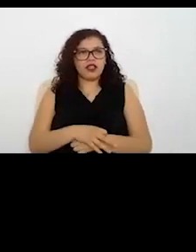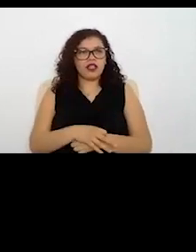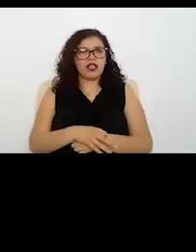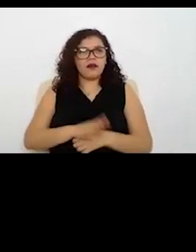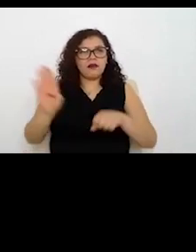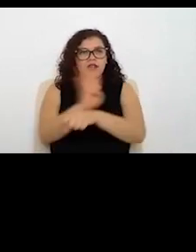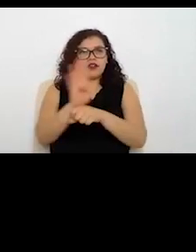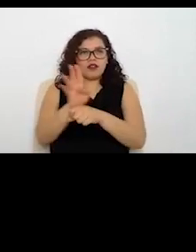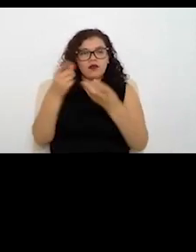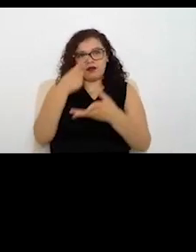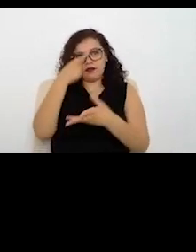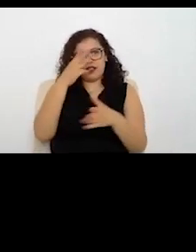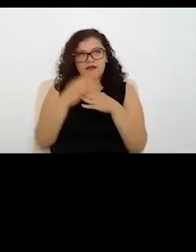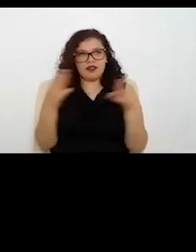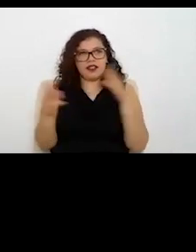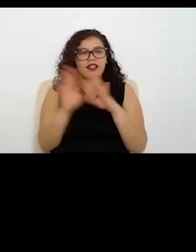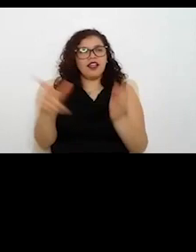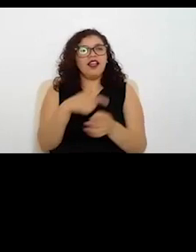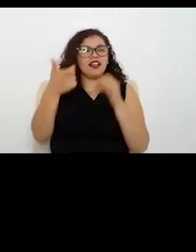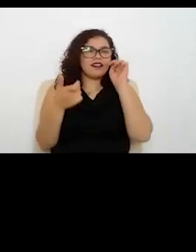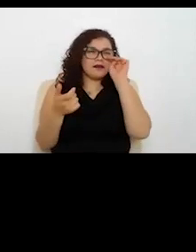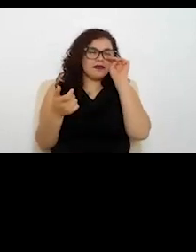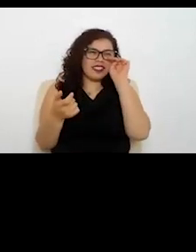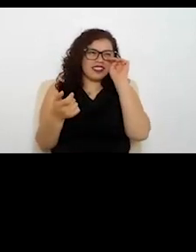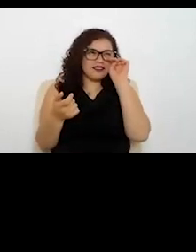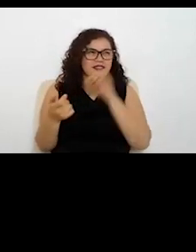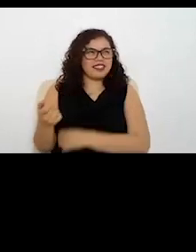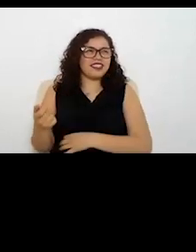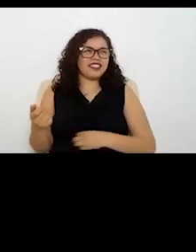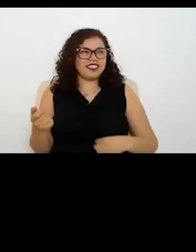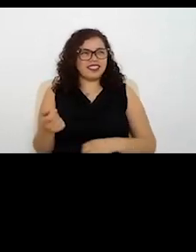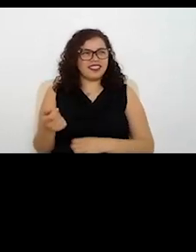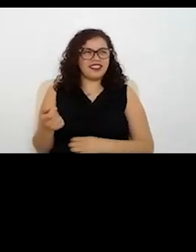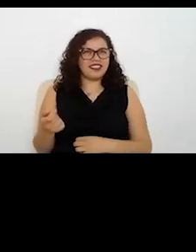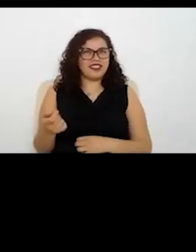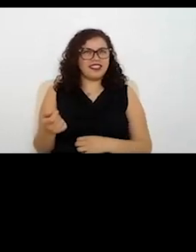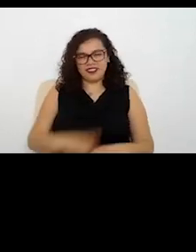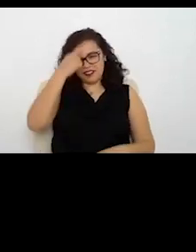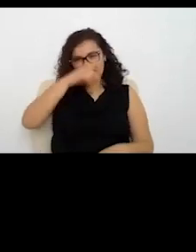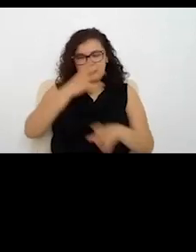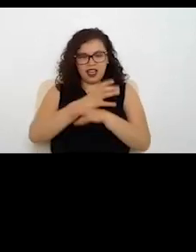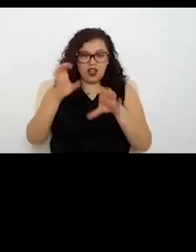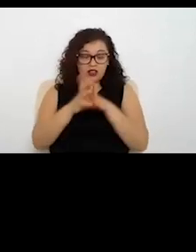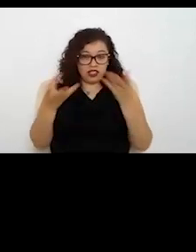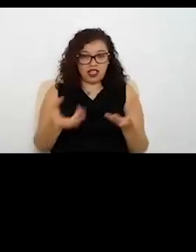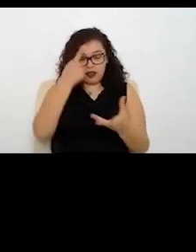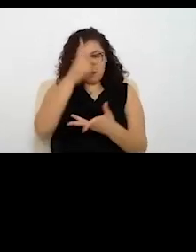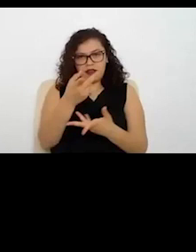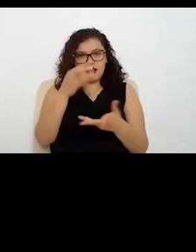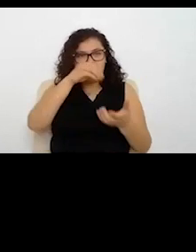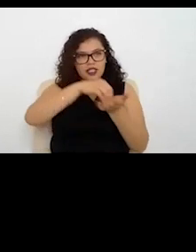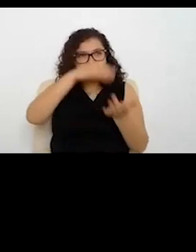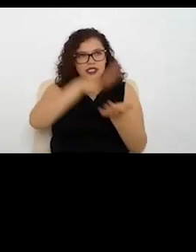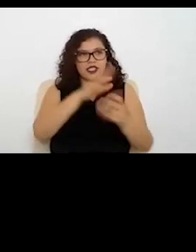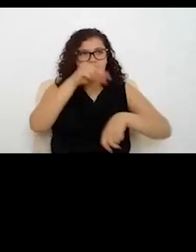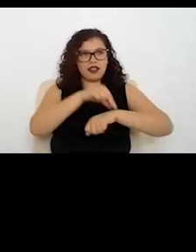beneficios en especie y económicos. Es decir, en especie, como ya nos decía Juan, es el acceso a condiciones médicas,